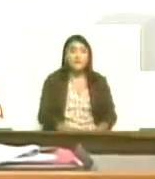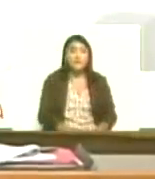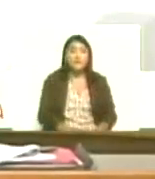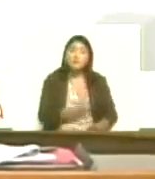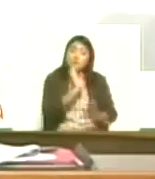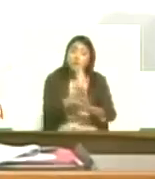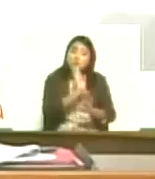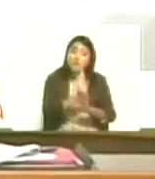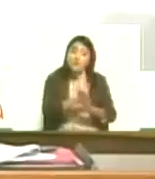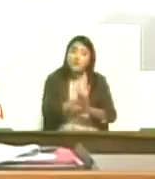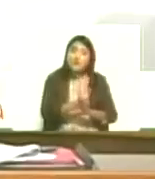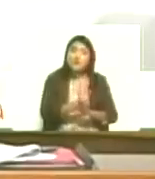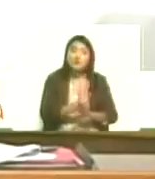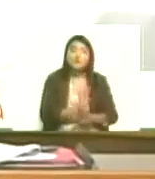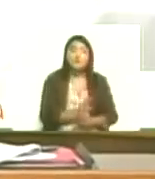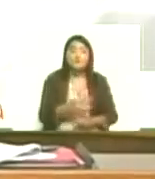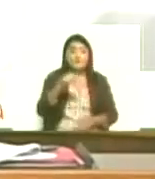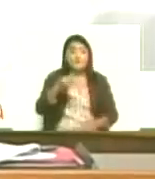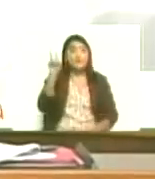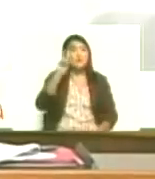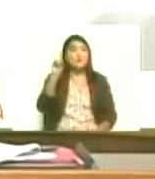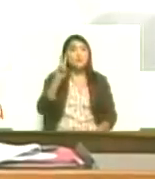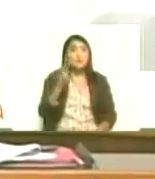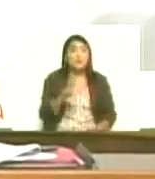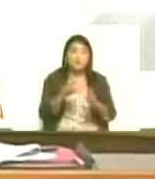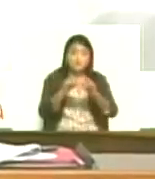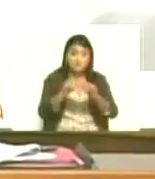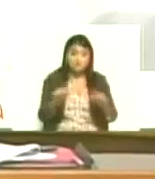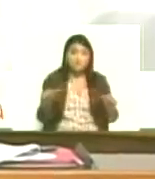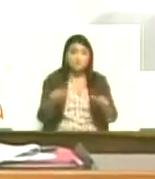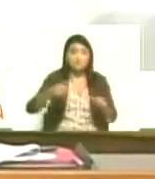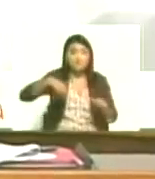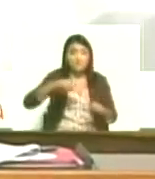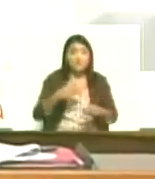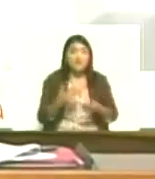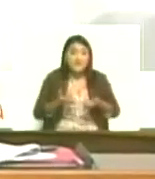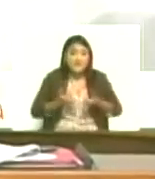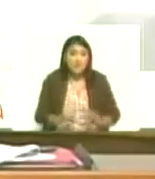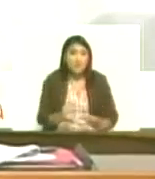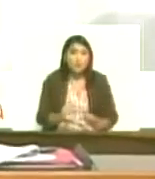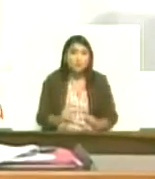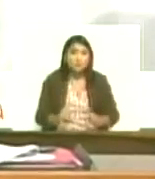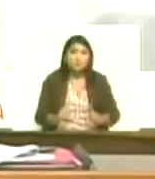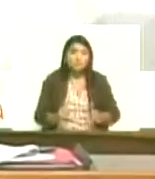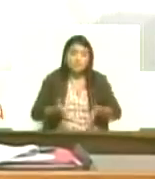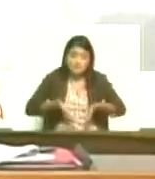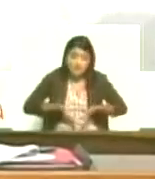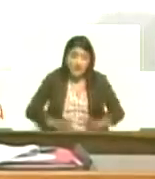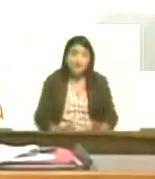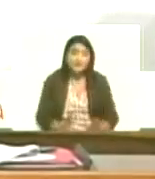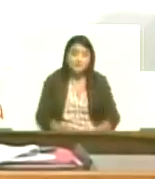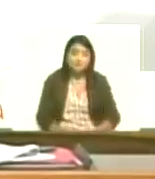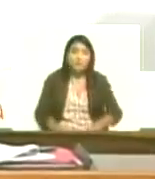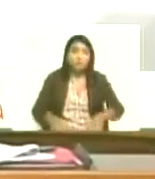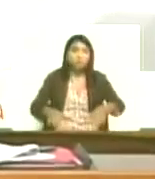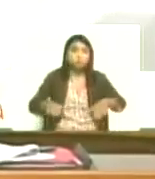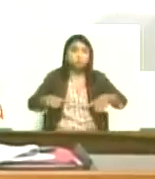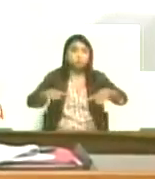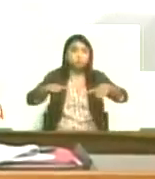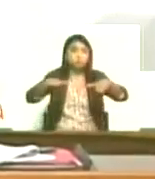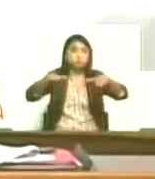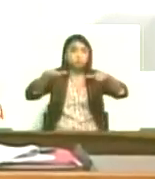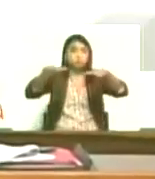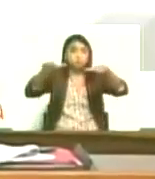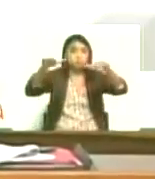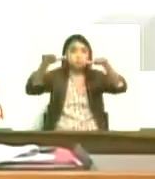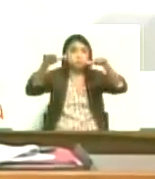defender el suelo donde crecen nuestros hijos, el suelo donde